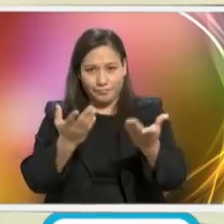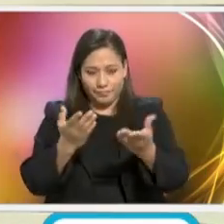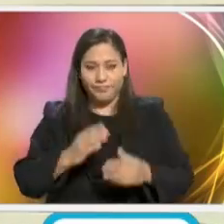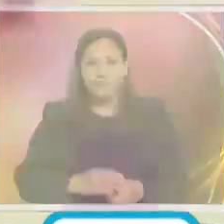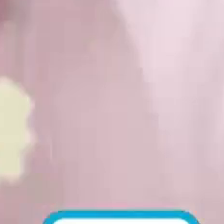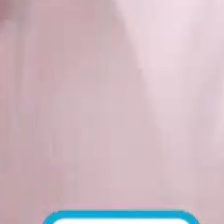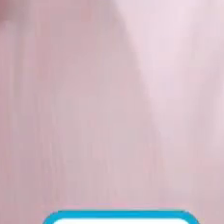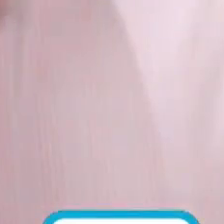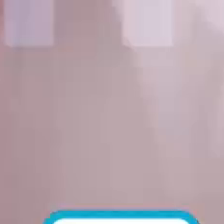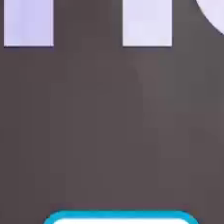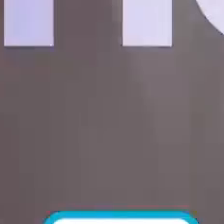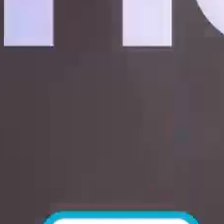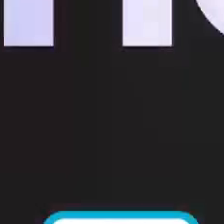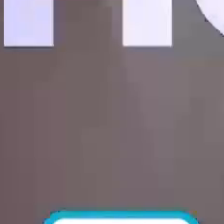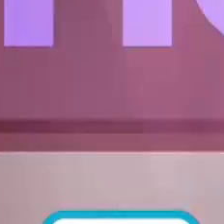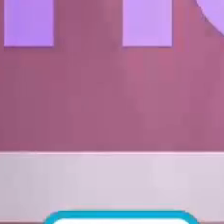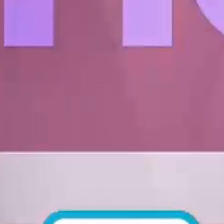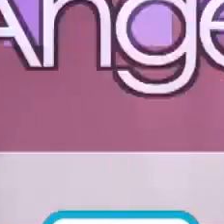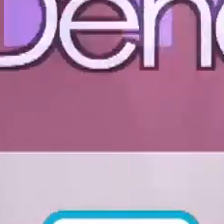anecdotario.